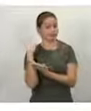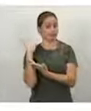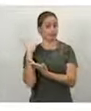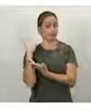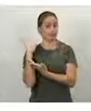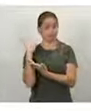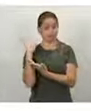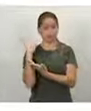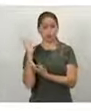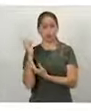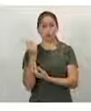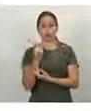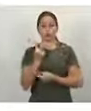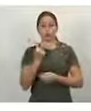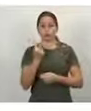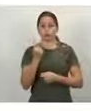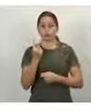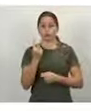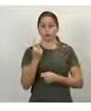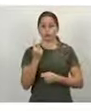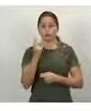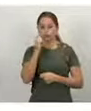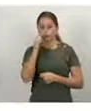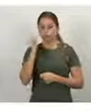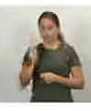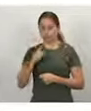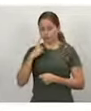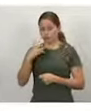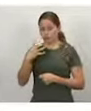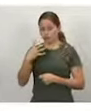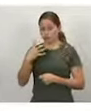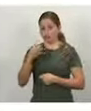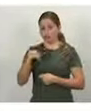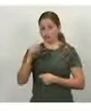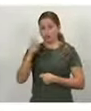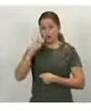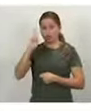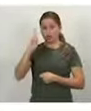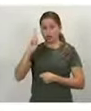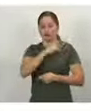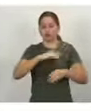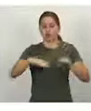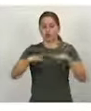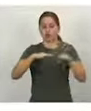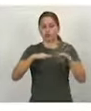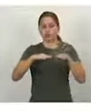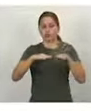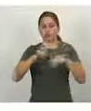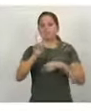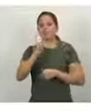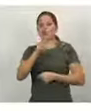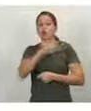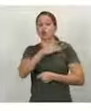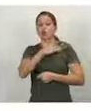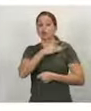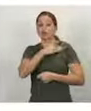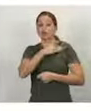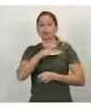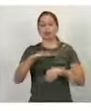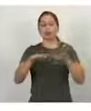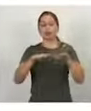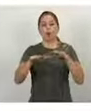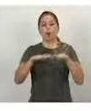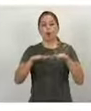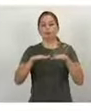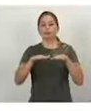Santamaría y José Luis Tasende. Recuerden, Abel Santamaría, segundo jefe del